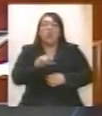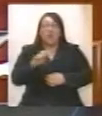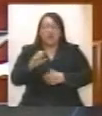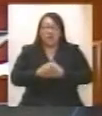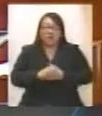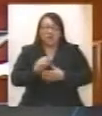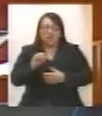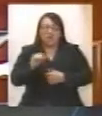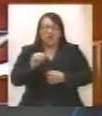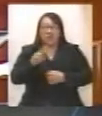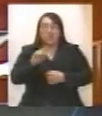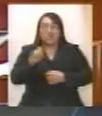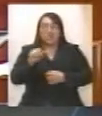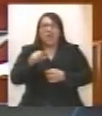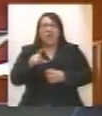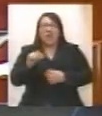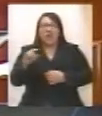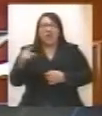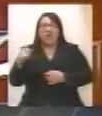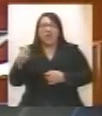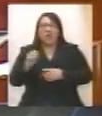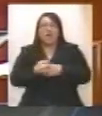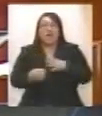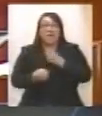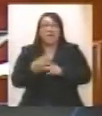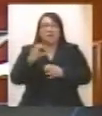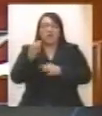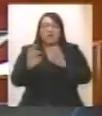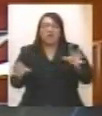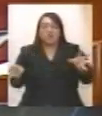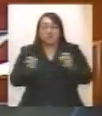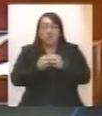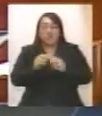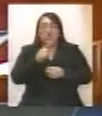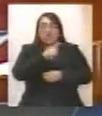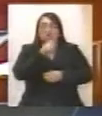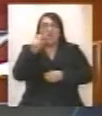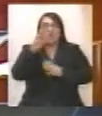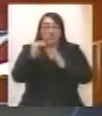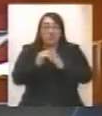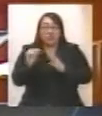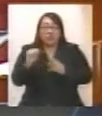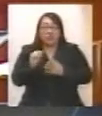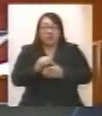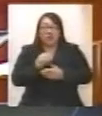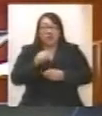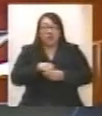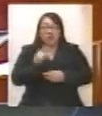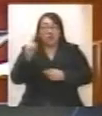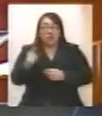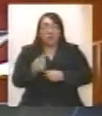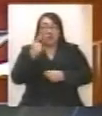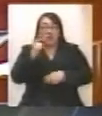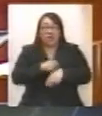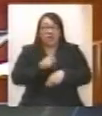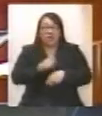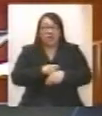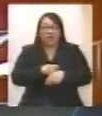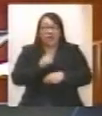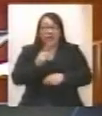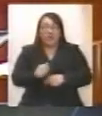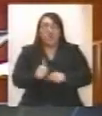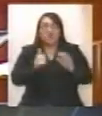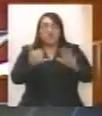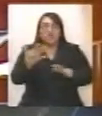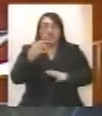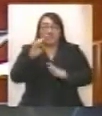y Vista Alegre en Arequipa, con un presupuesto total de 100 millones de soles en una primera etapa y